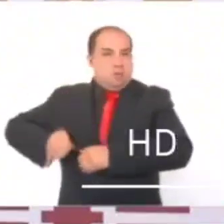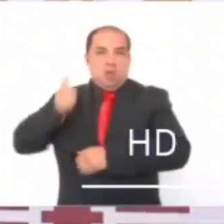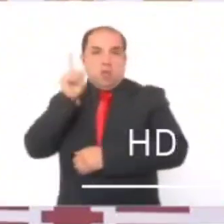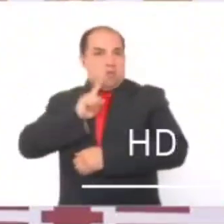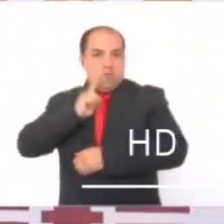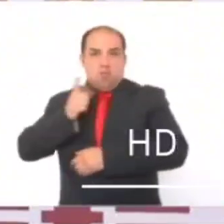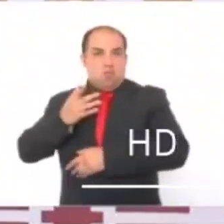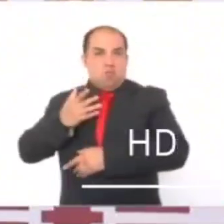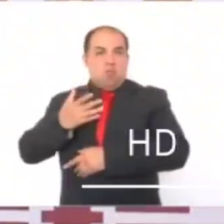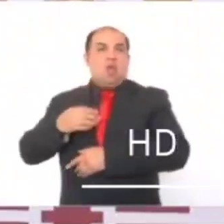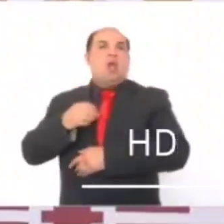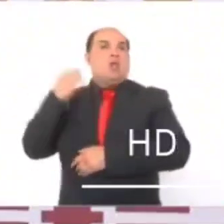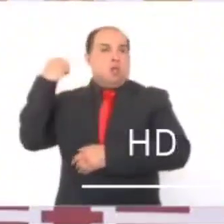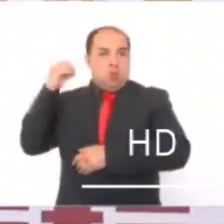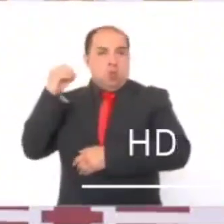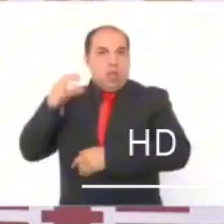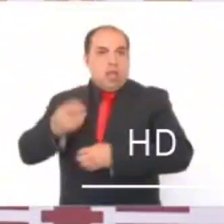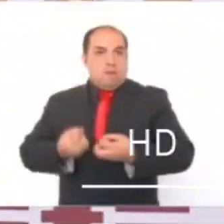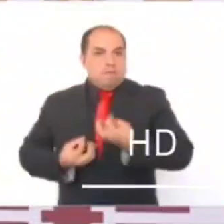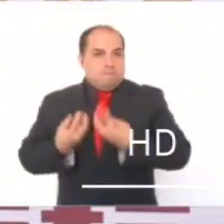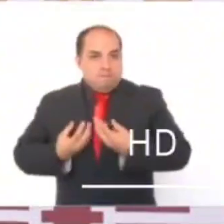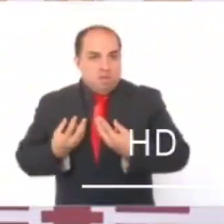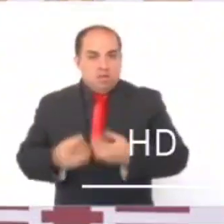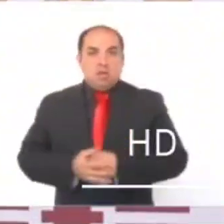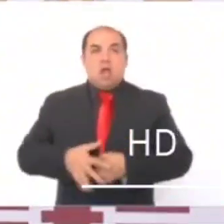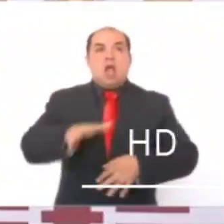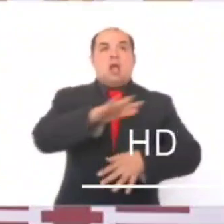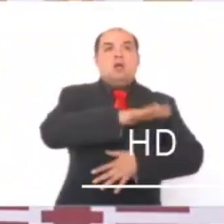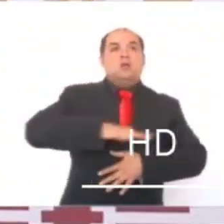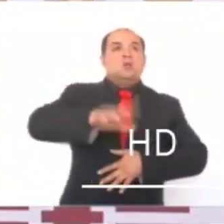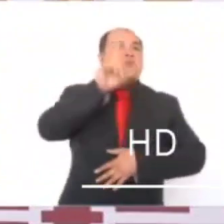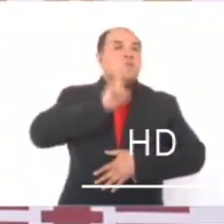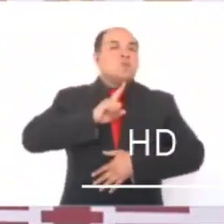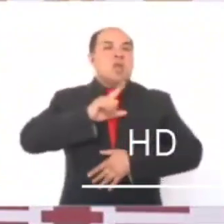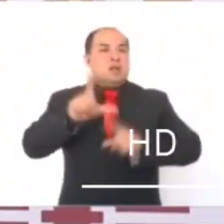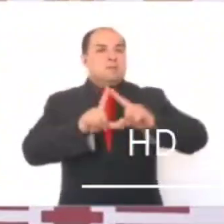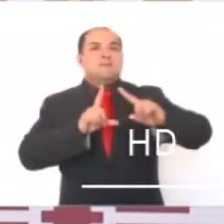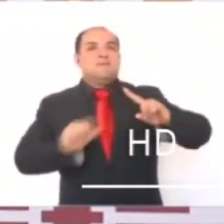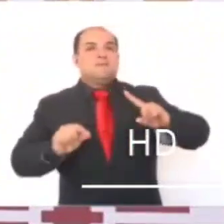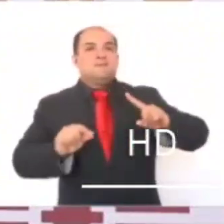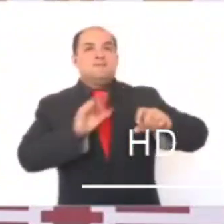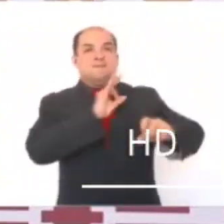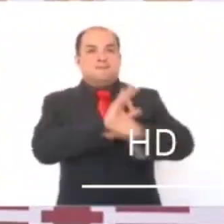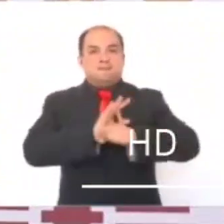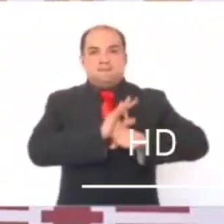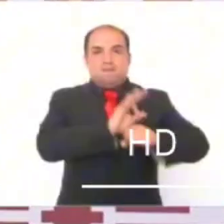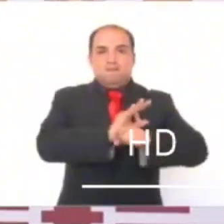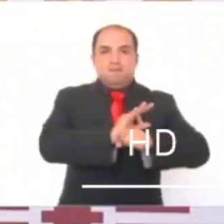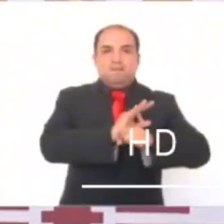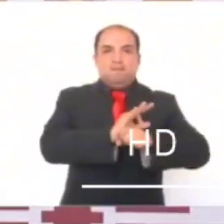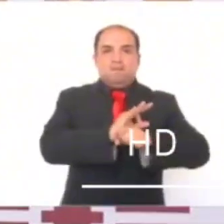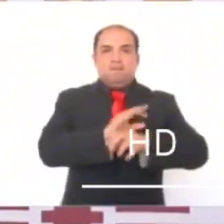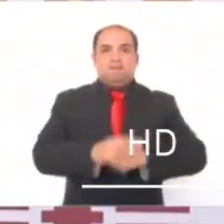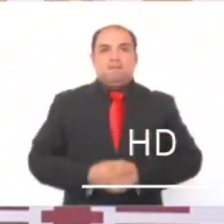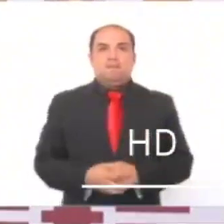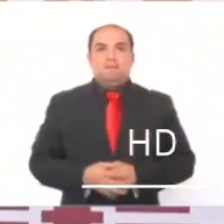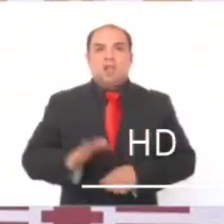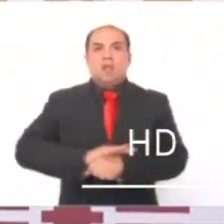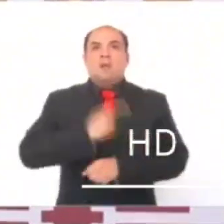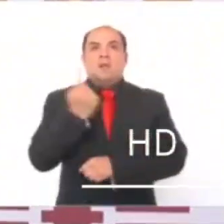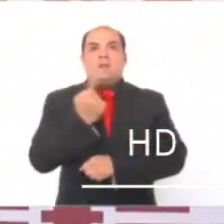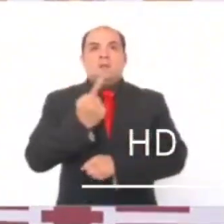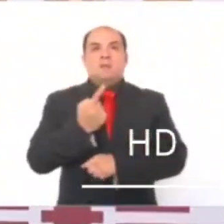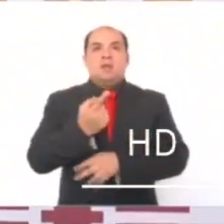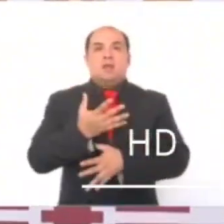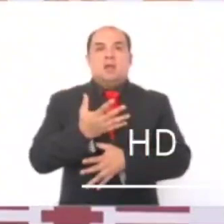quemada. Y por todas las mujeres de este país, porque también por las